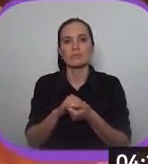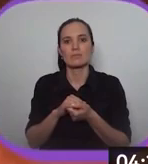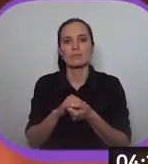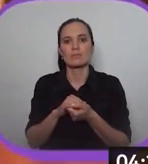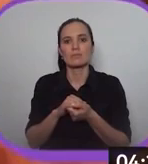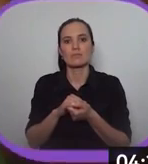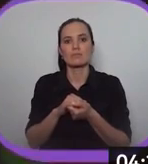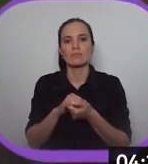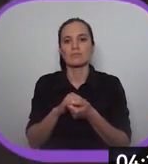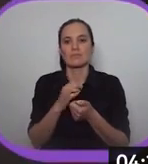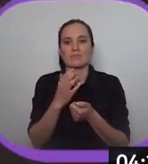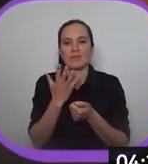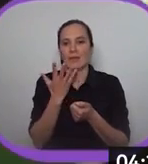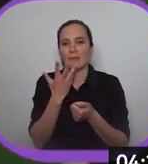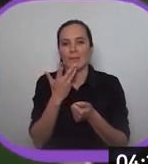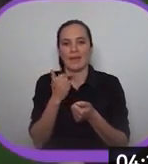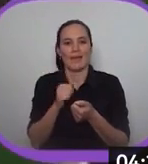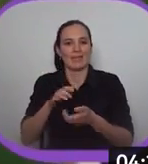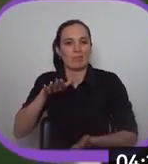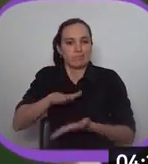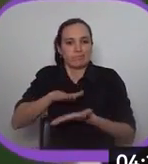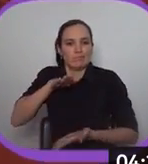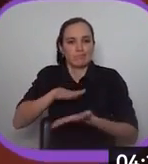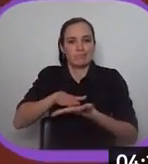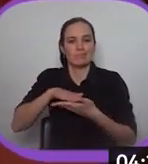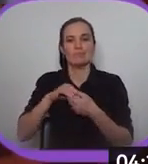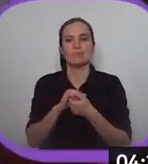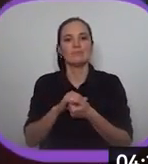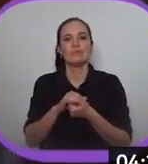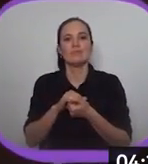¡Ah! Oh. Ah. Adoro el amortiguador.